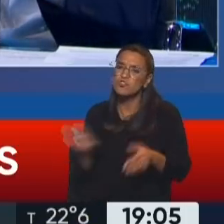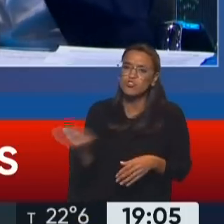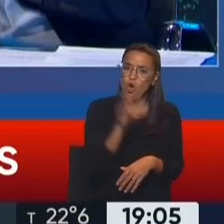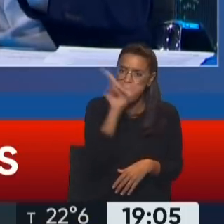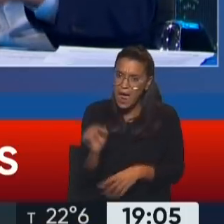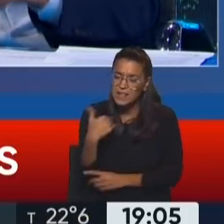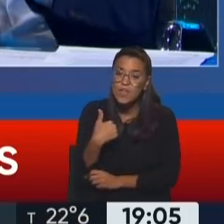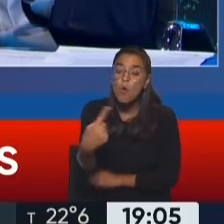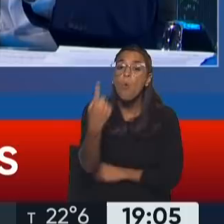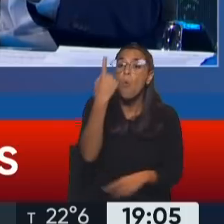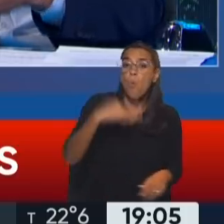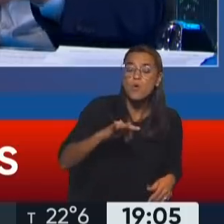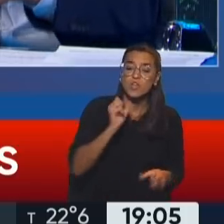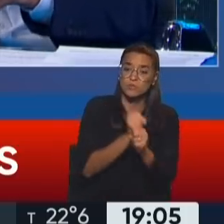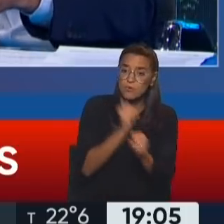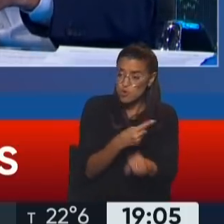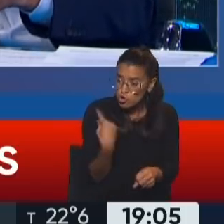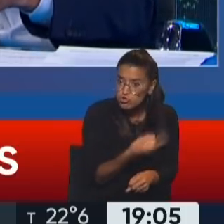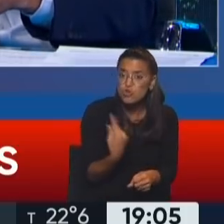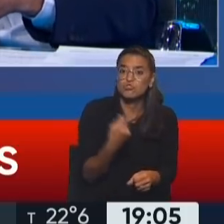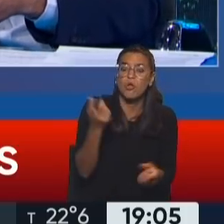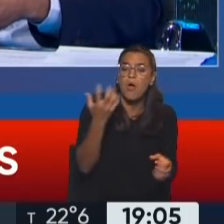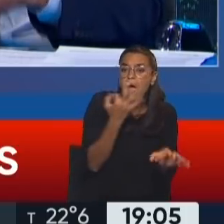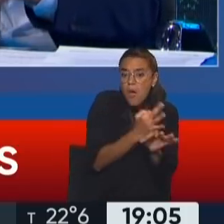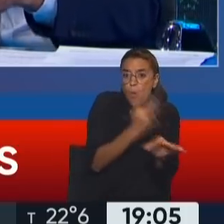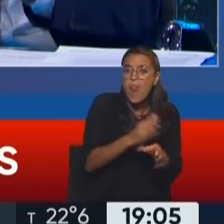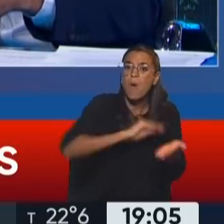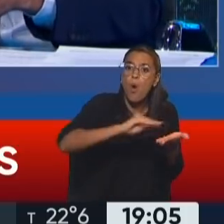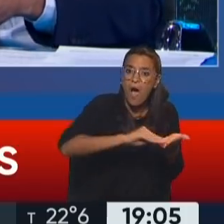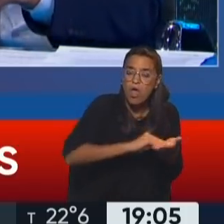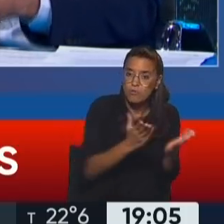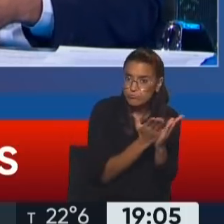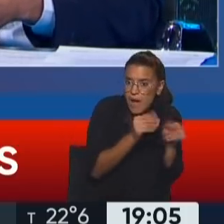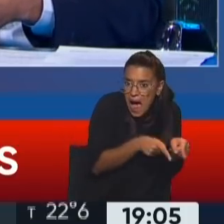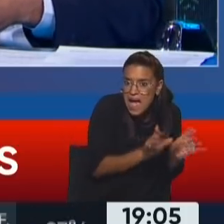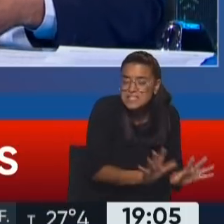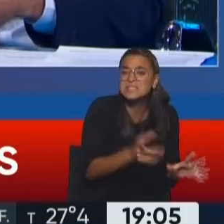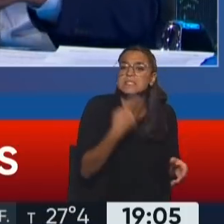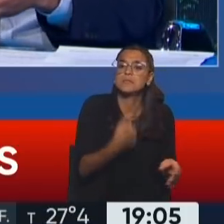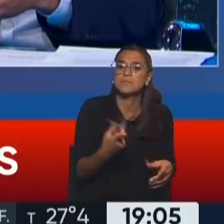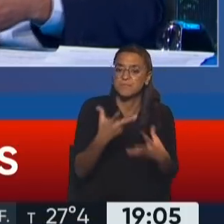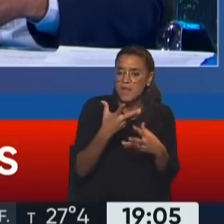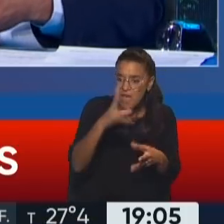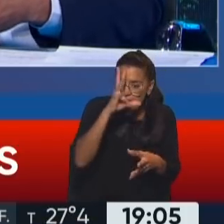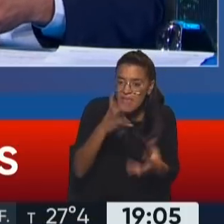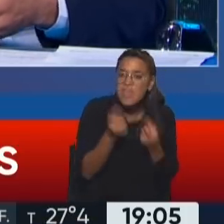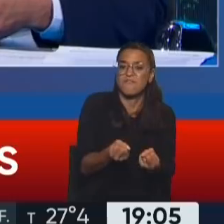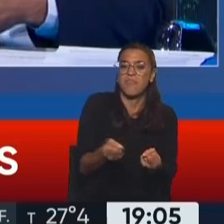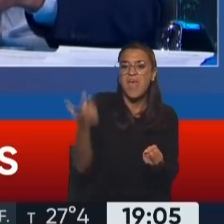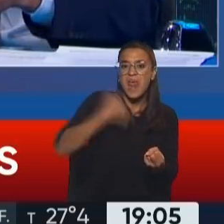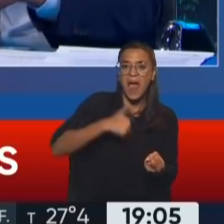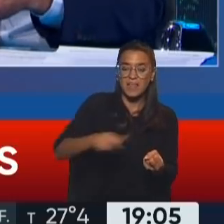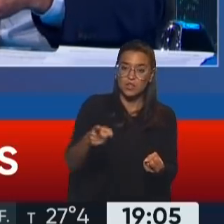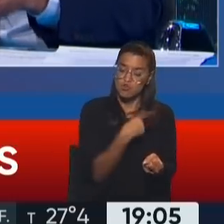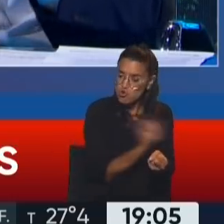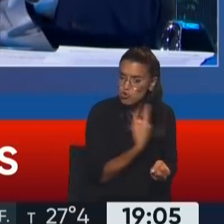nuestra única meta, nuestra única tarea, nos formamos para eso en la Escuela de Abogados del Estado, es defender el interés de la Argentina. Y en esa defensa no hay sesgo. Vos te tenés que